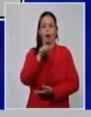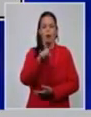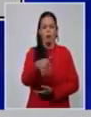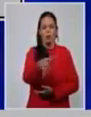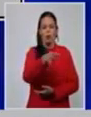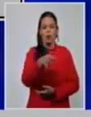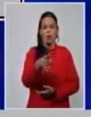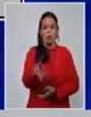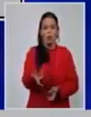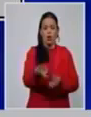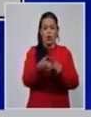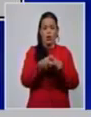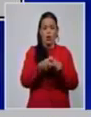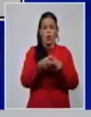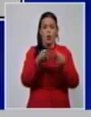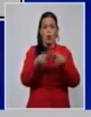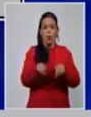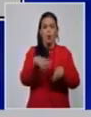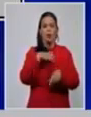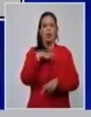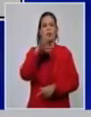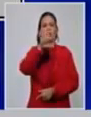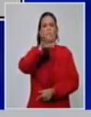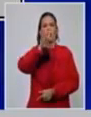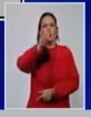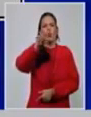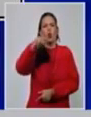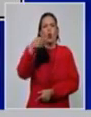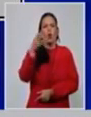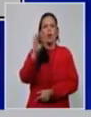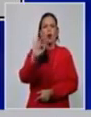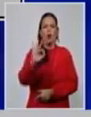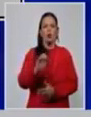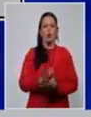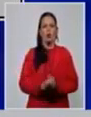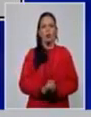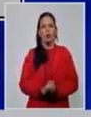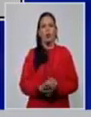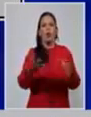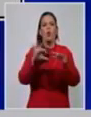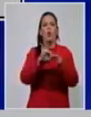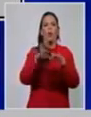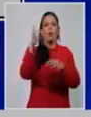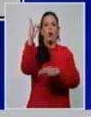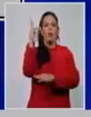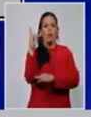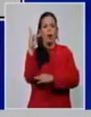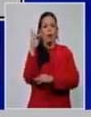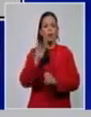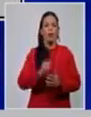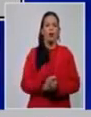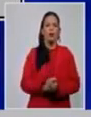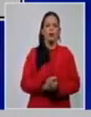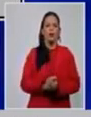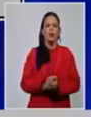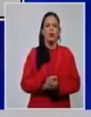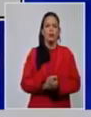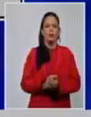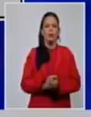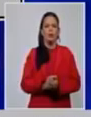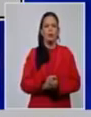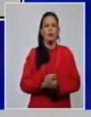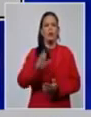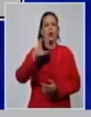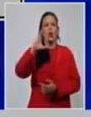de 51,8. Guamá, Palma, Contramaestre y San Luis con las mayores tasas. Ya